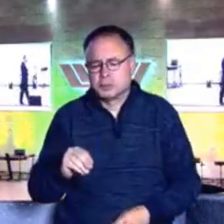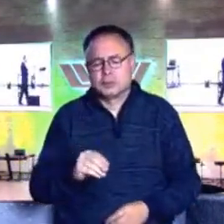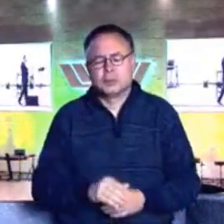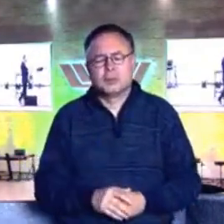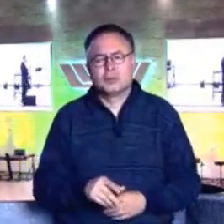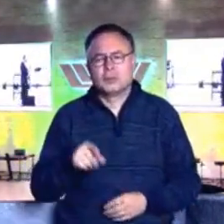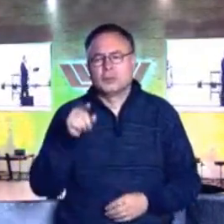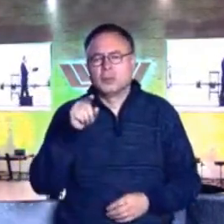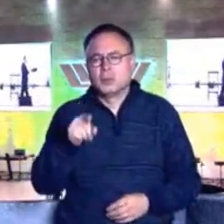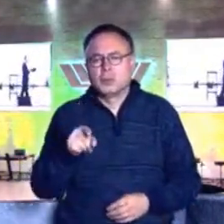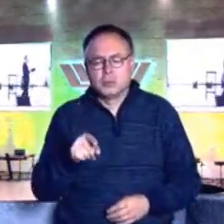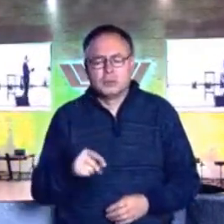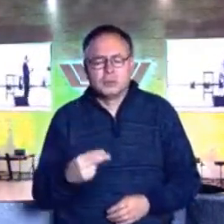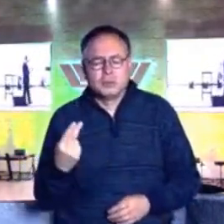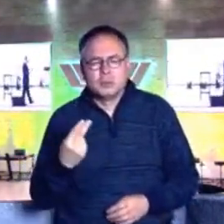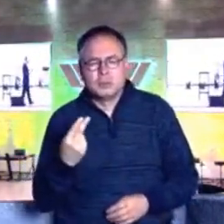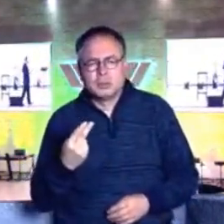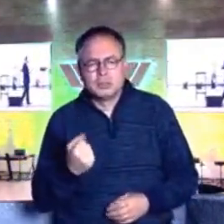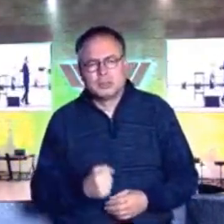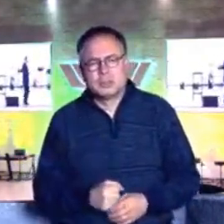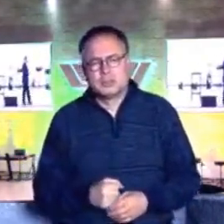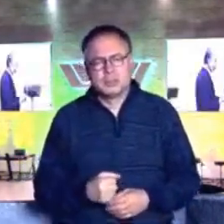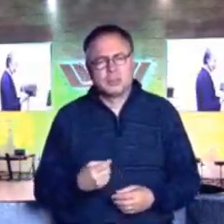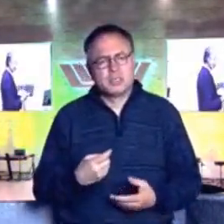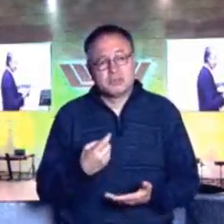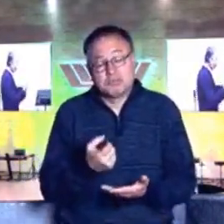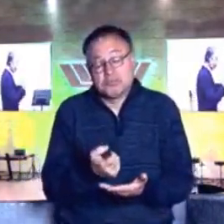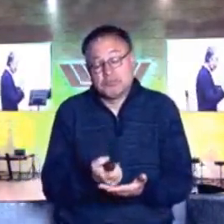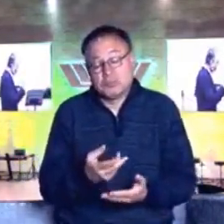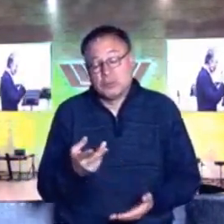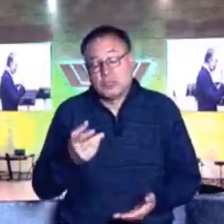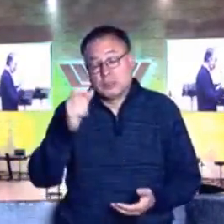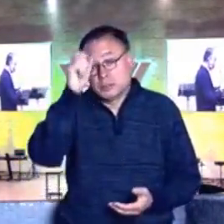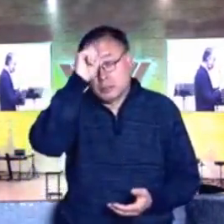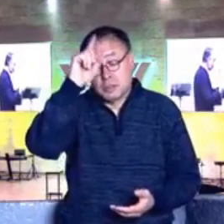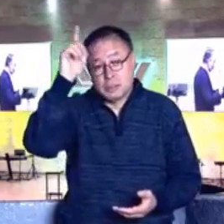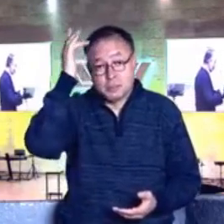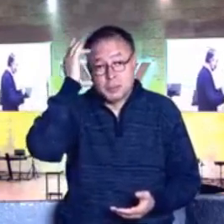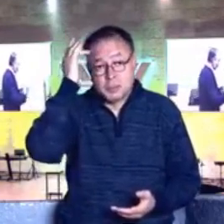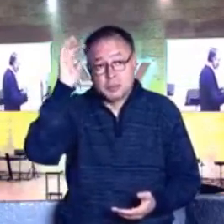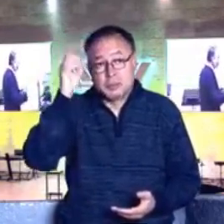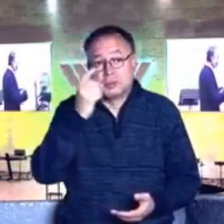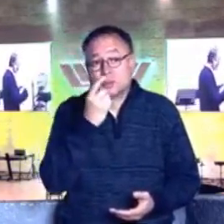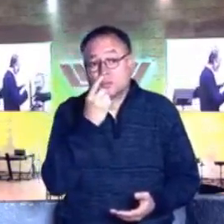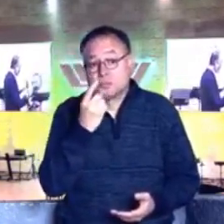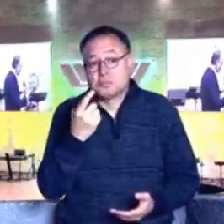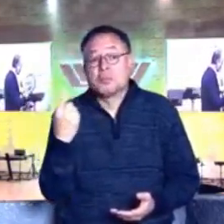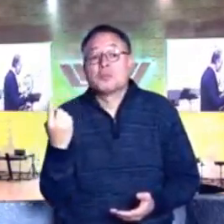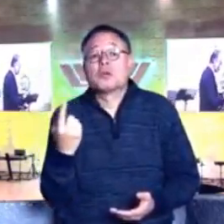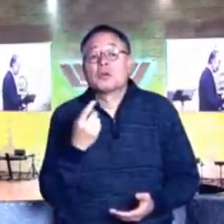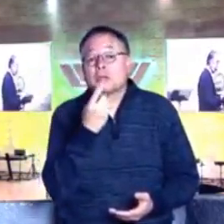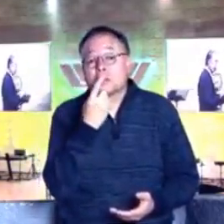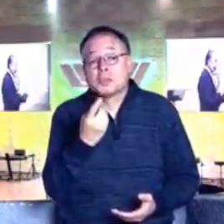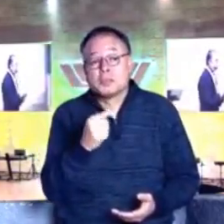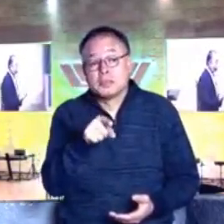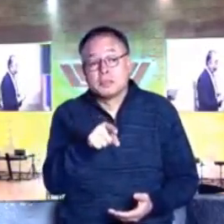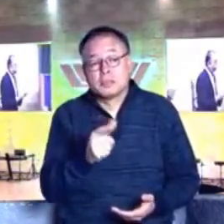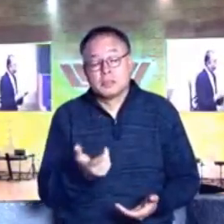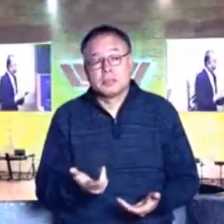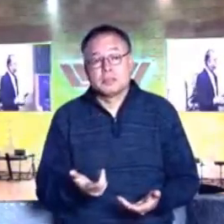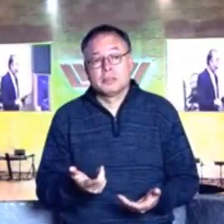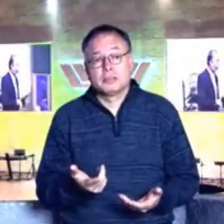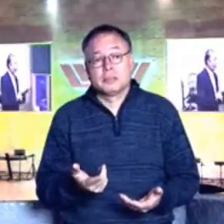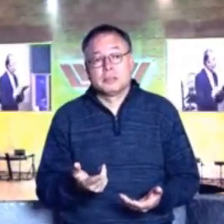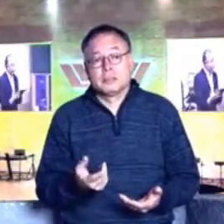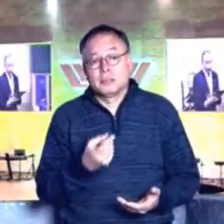espíritu santo qué nos quiere decir porque a lo mejor decimos señor yo soy salvo soy perdonado soy una nueva criatura pero si dice sí pero